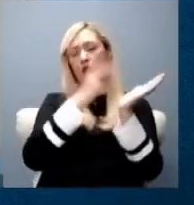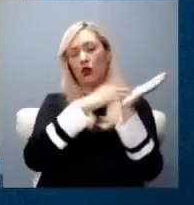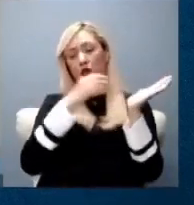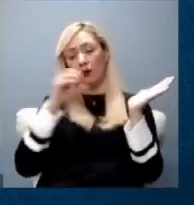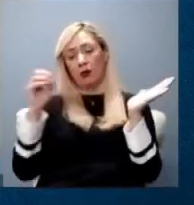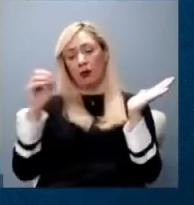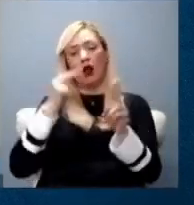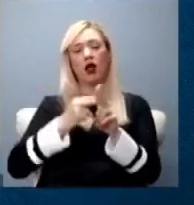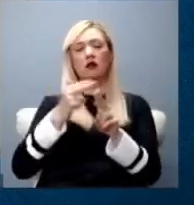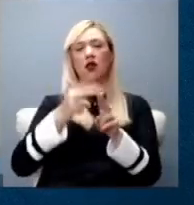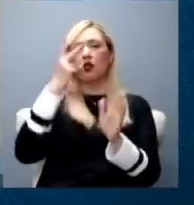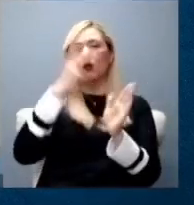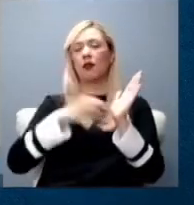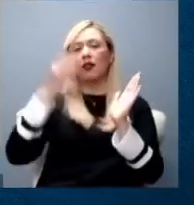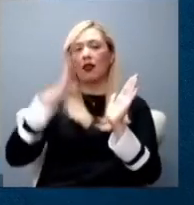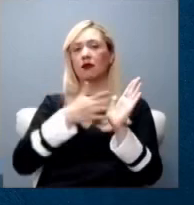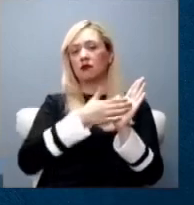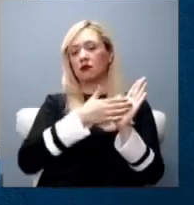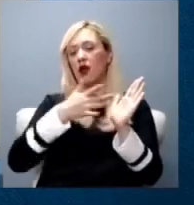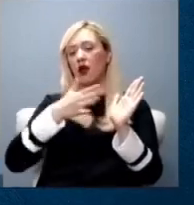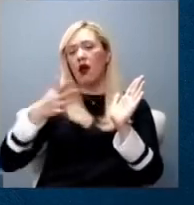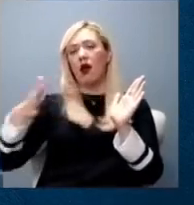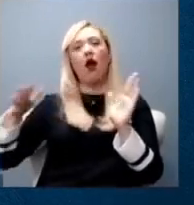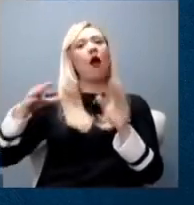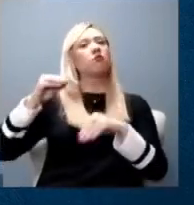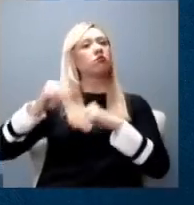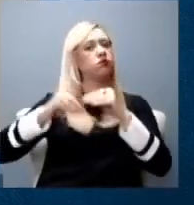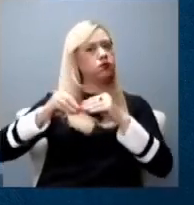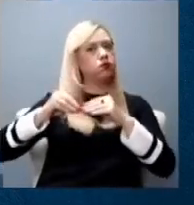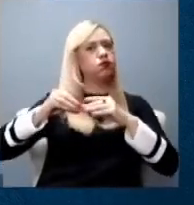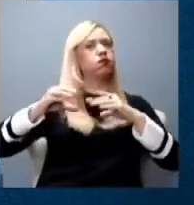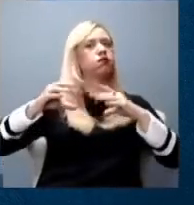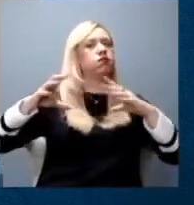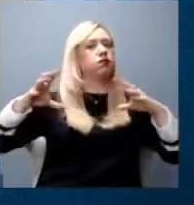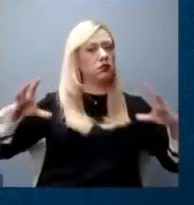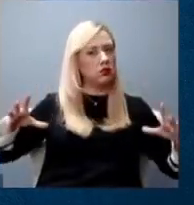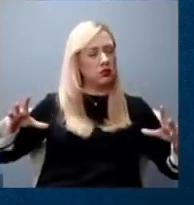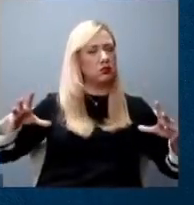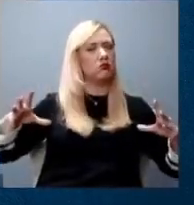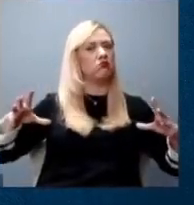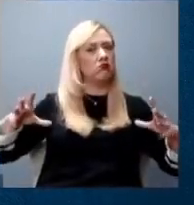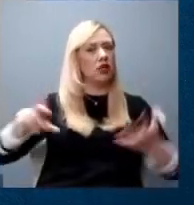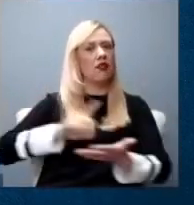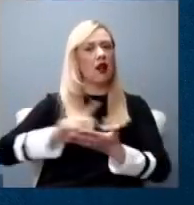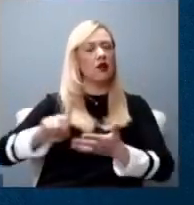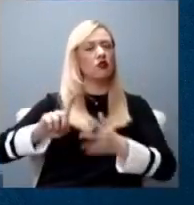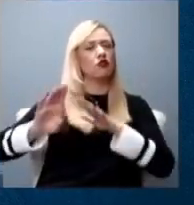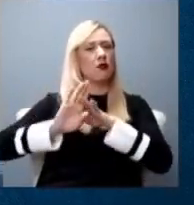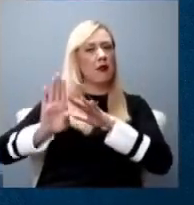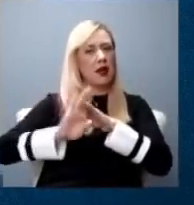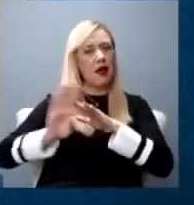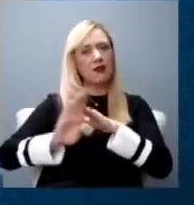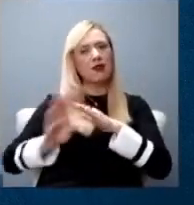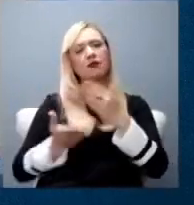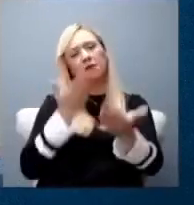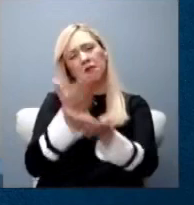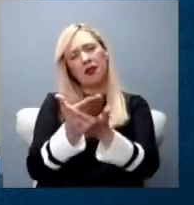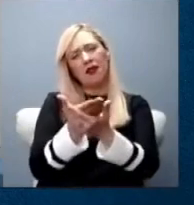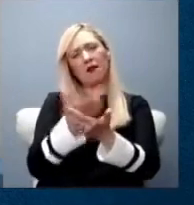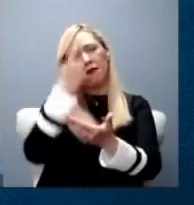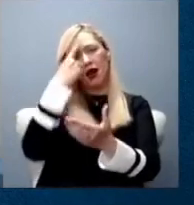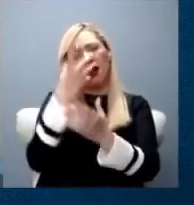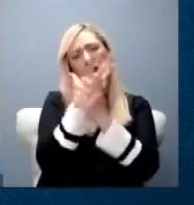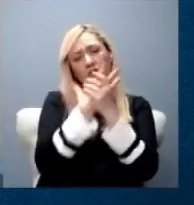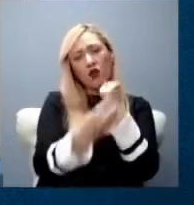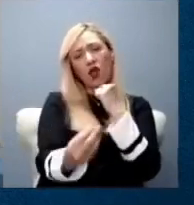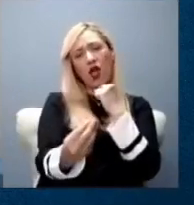década de 2010 hasta la fecha, hay un desarrollo sumamente trascendente en materia de derechos de los migrantes y solicitantes de la condición de refugiado, que no